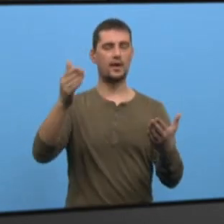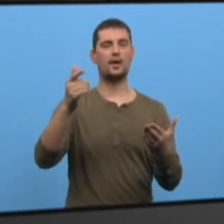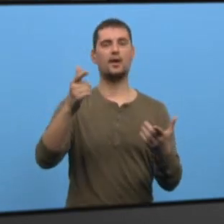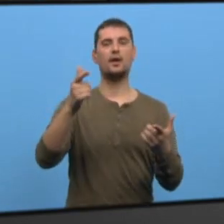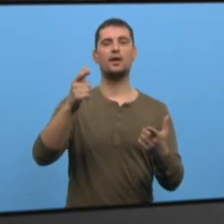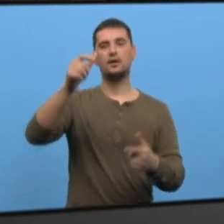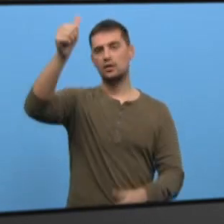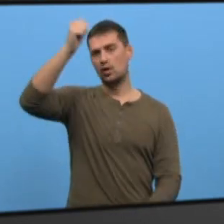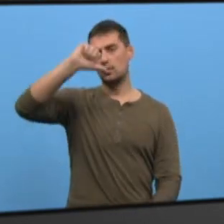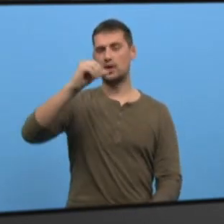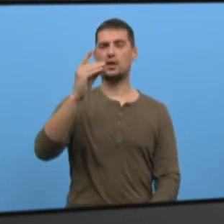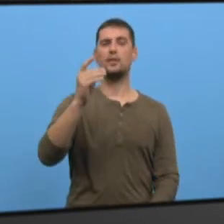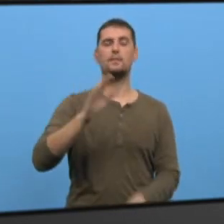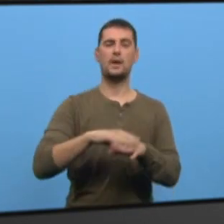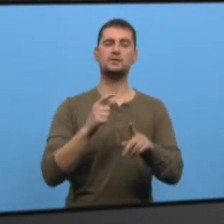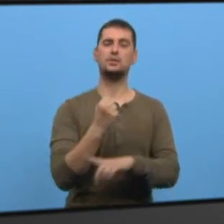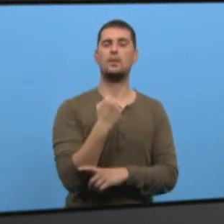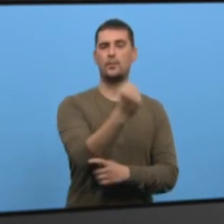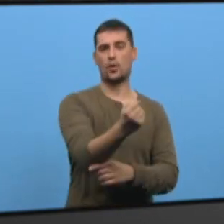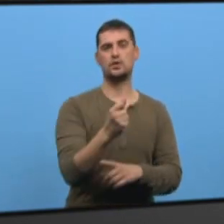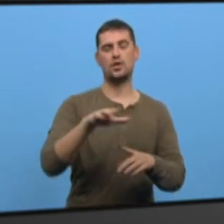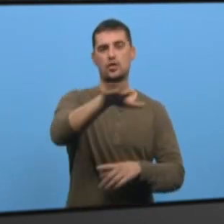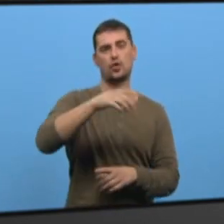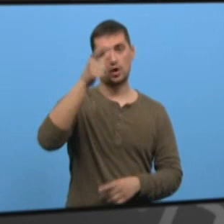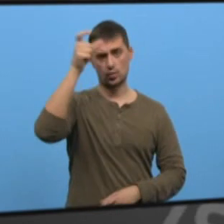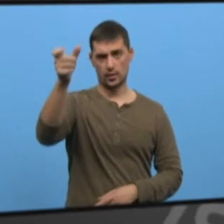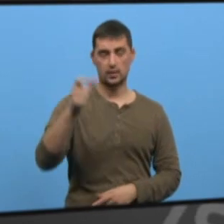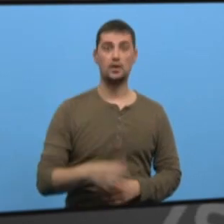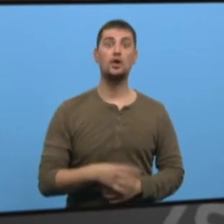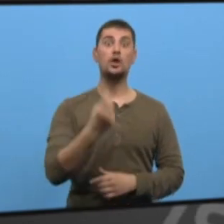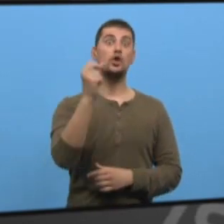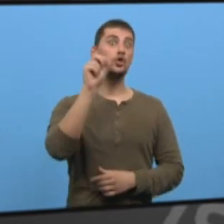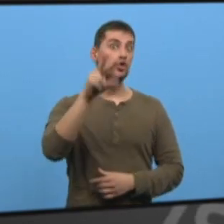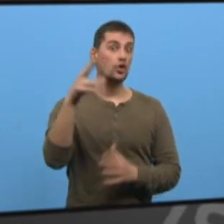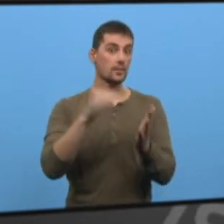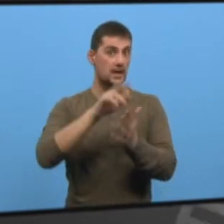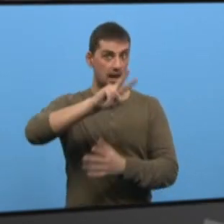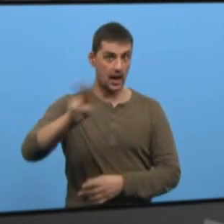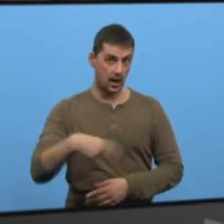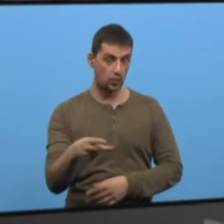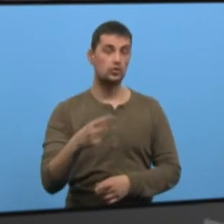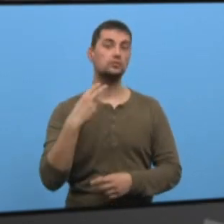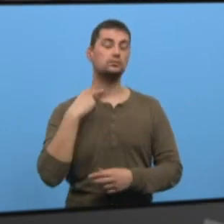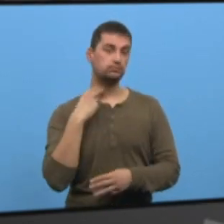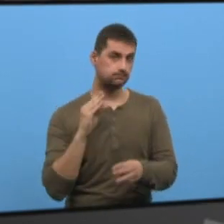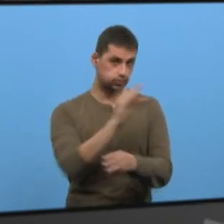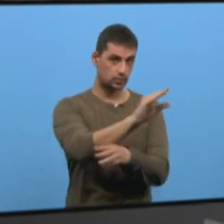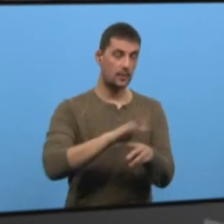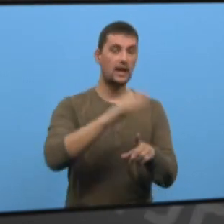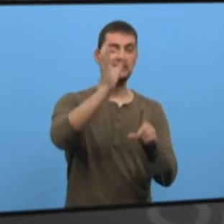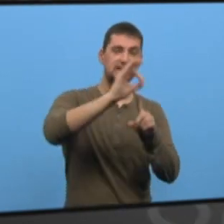dinamizar a economía no rural organismo provincial investirá 12000 nos trabos de acondicionamiento ealiza